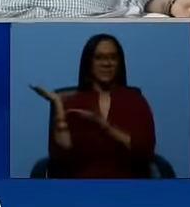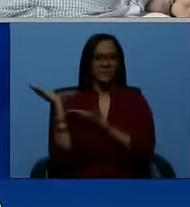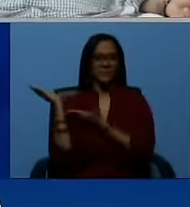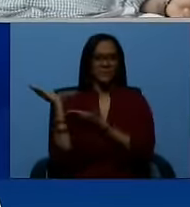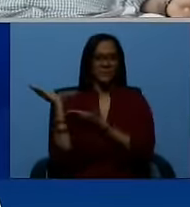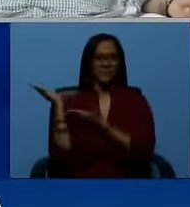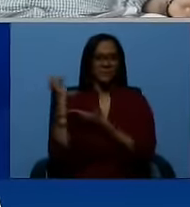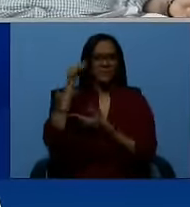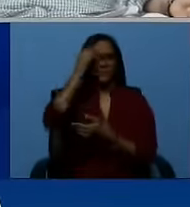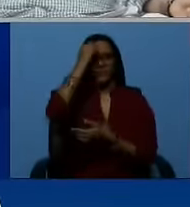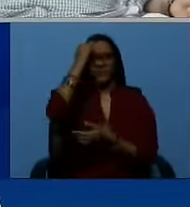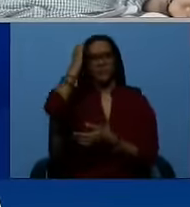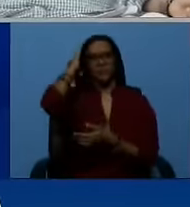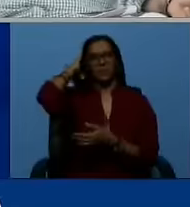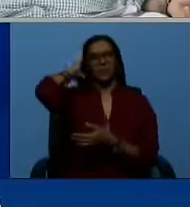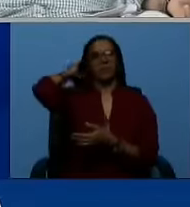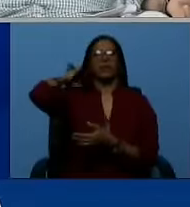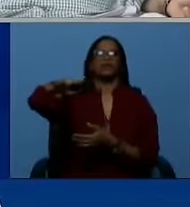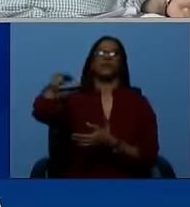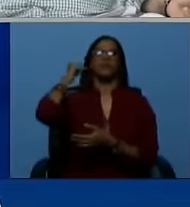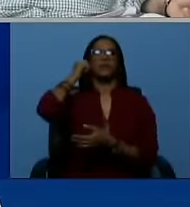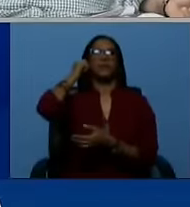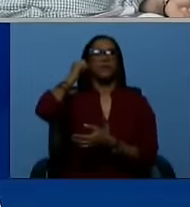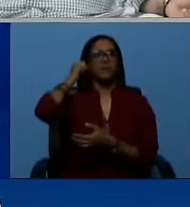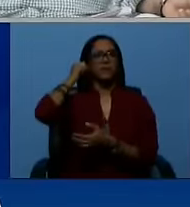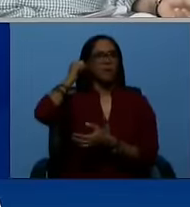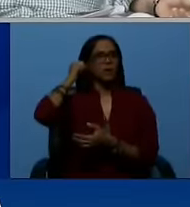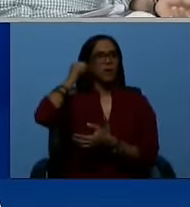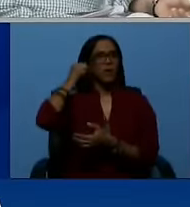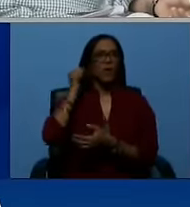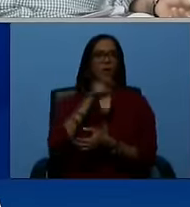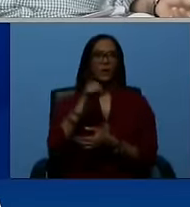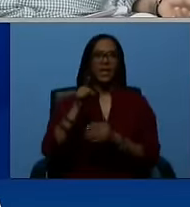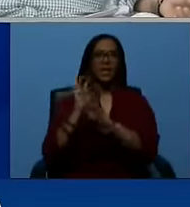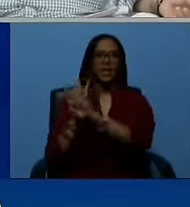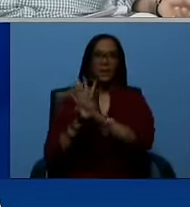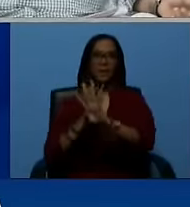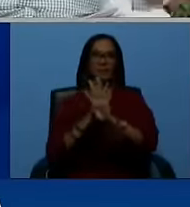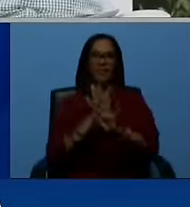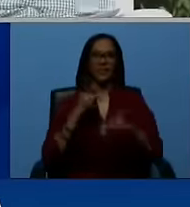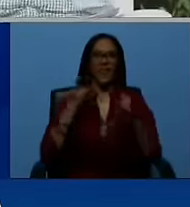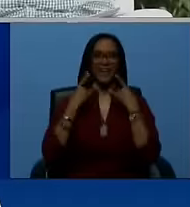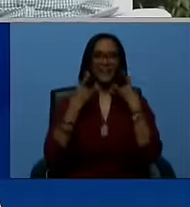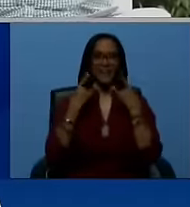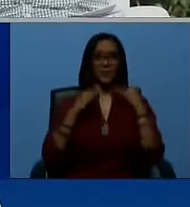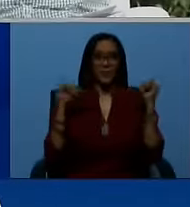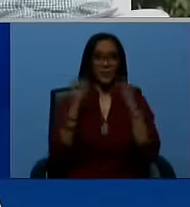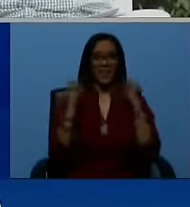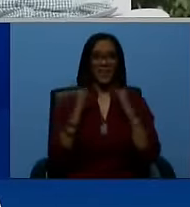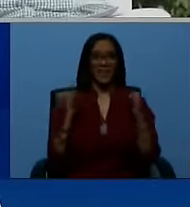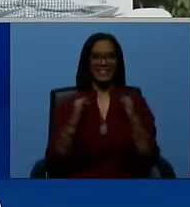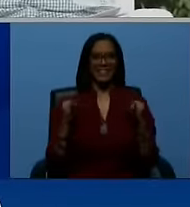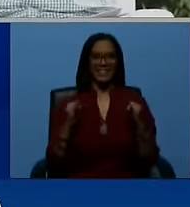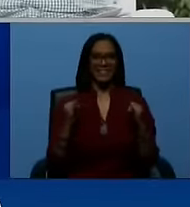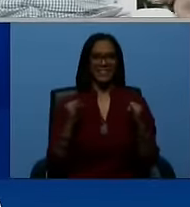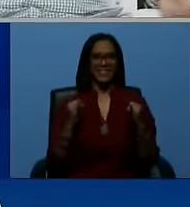Ustedes caminando, altivos, felices, festivos. Palabra cierta,